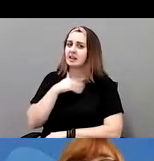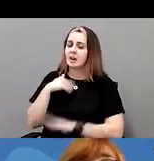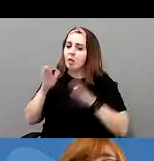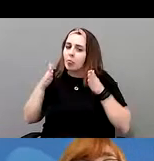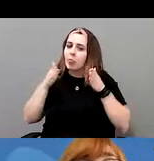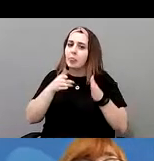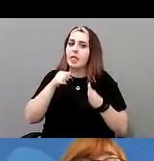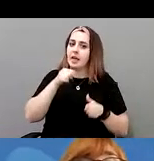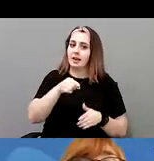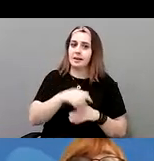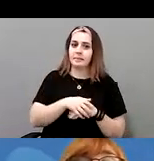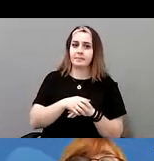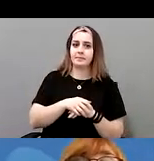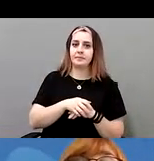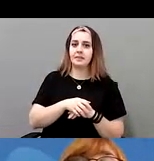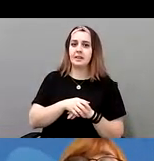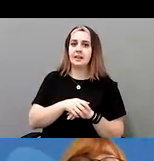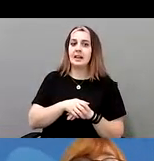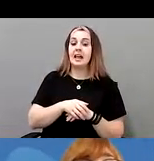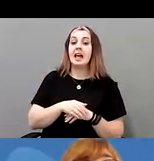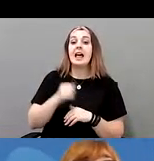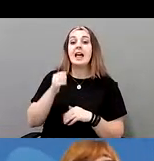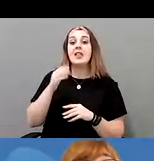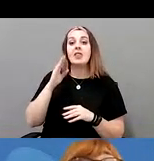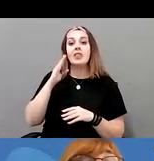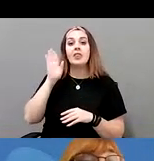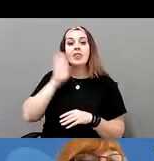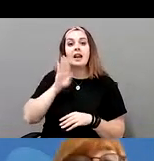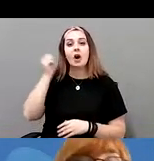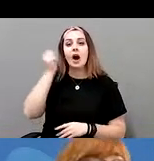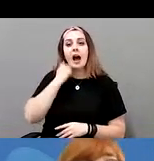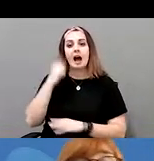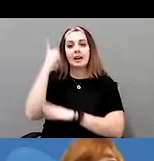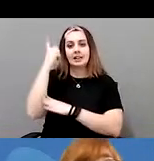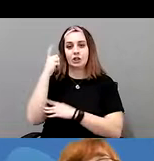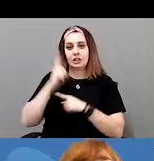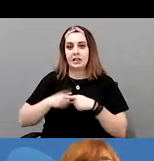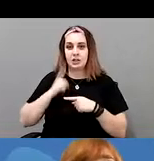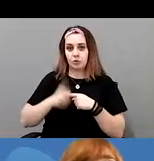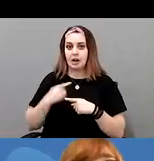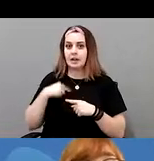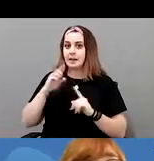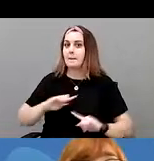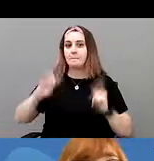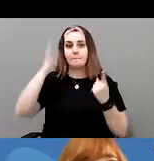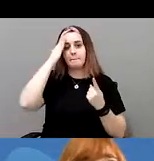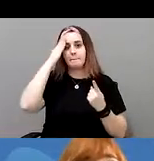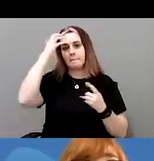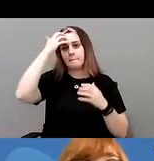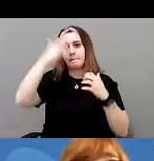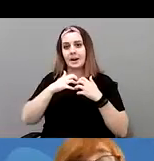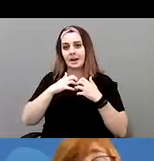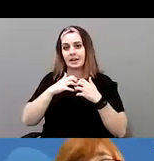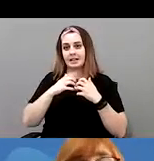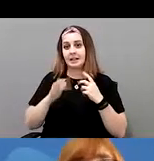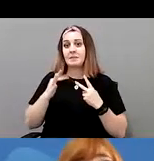aquí, en los delitos de agresiones sexuales. Es la principal manifestación de violencia contra las mujeres con parálisis cerebral, pero es